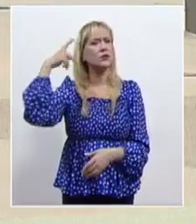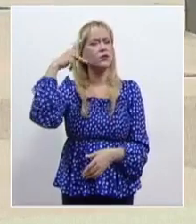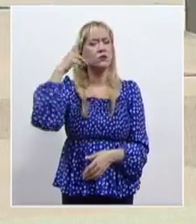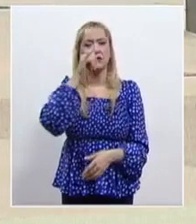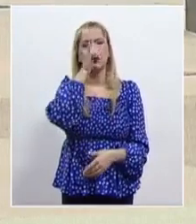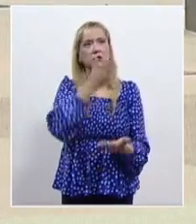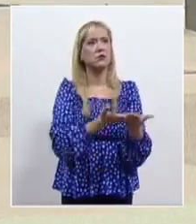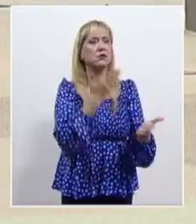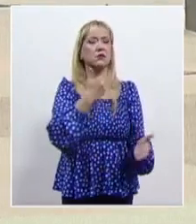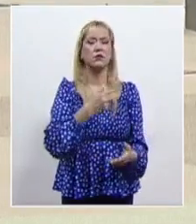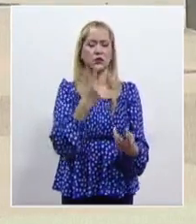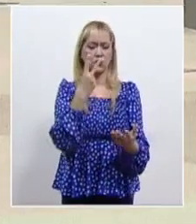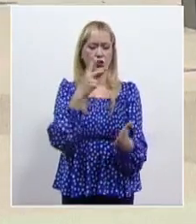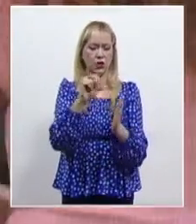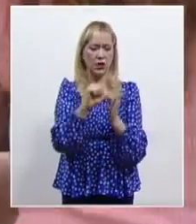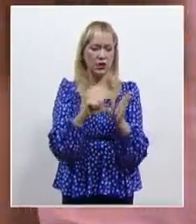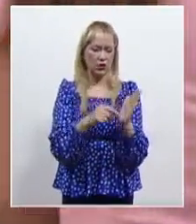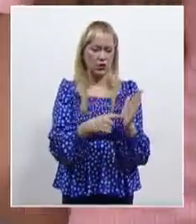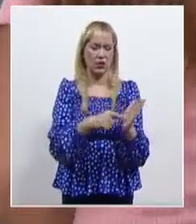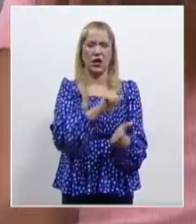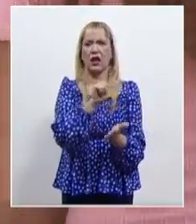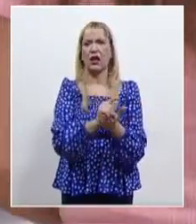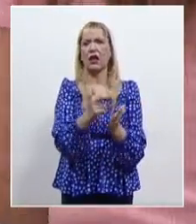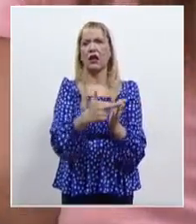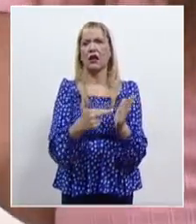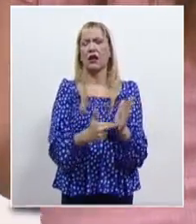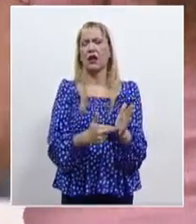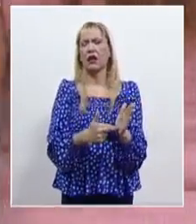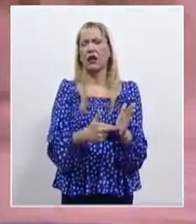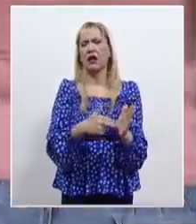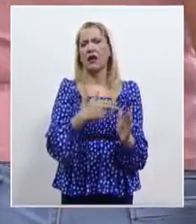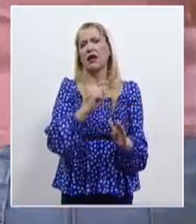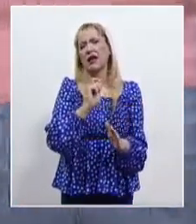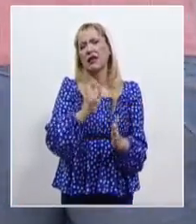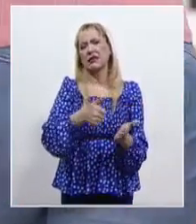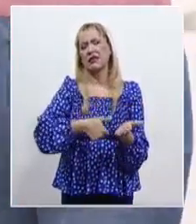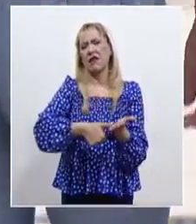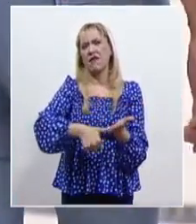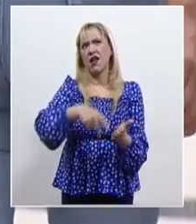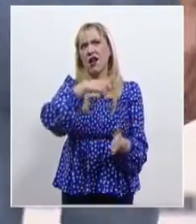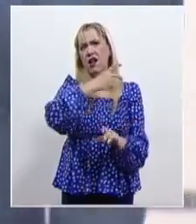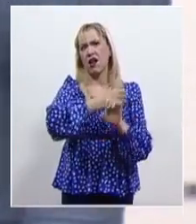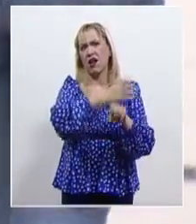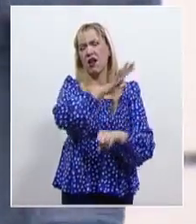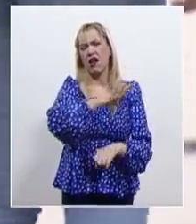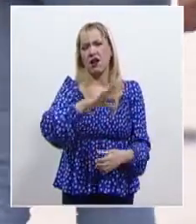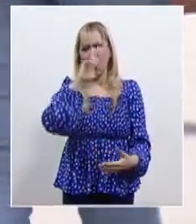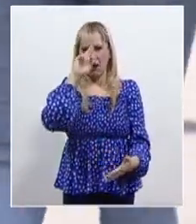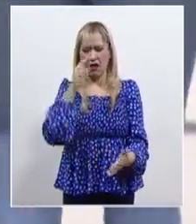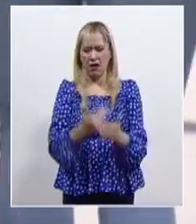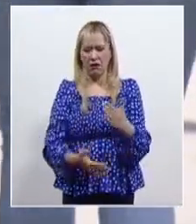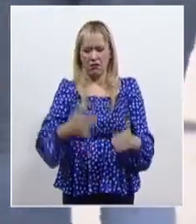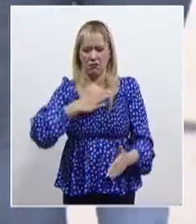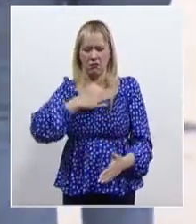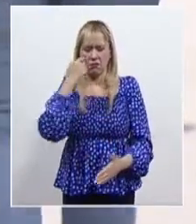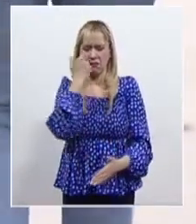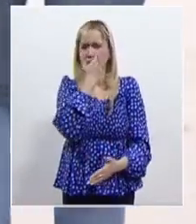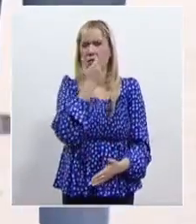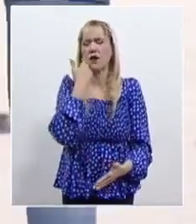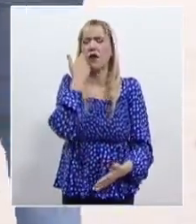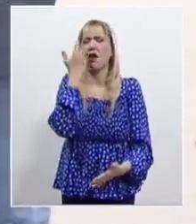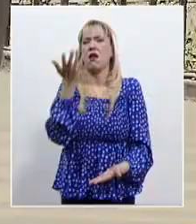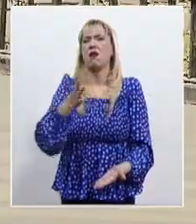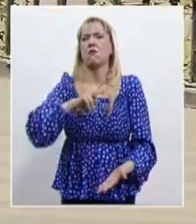reclamaba que 2 artículos del Código Civil Estatal vulneran los derechos de igualdad y no discriminación al libre desarrollo de la personalidad,